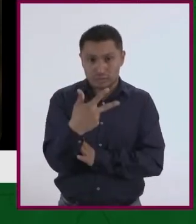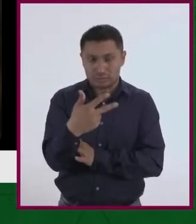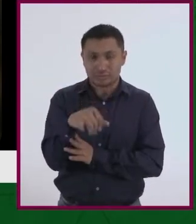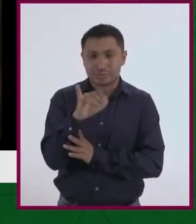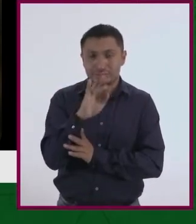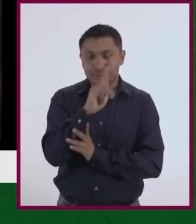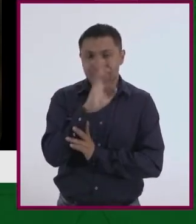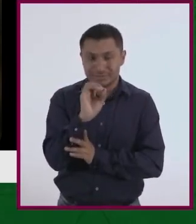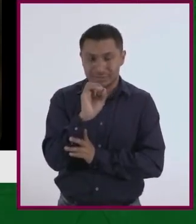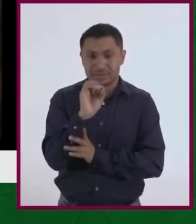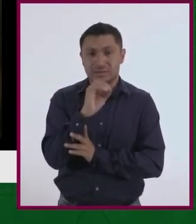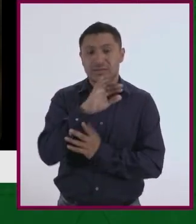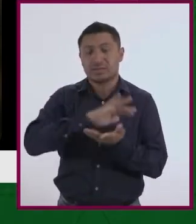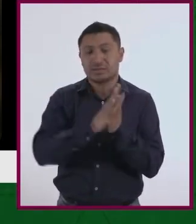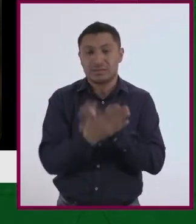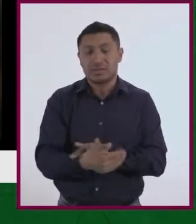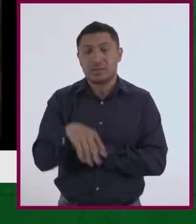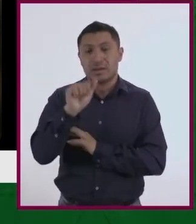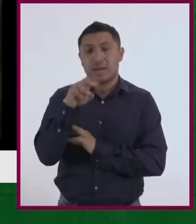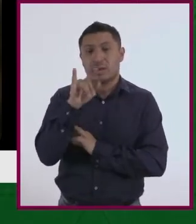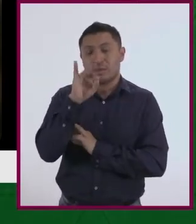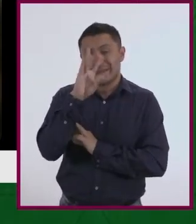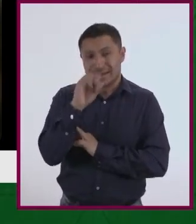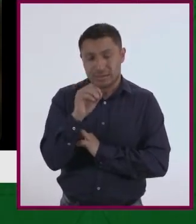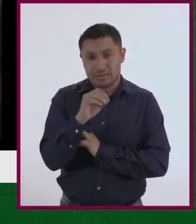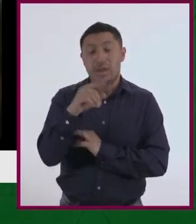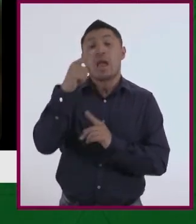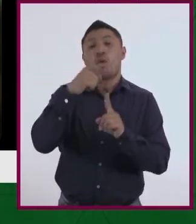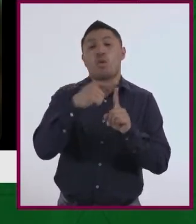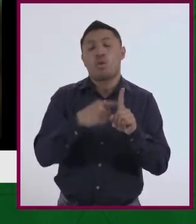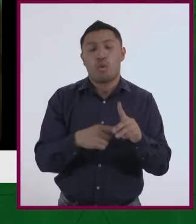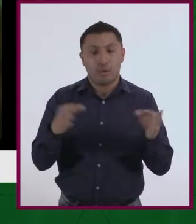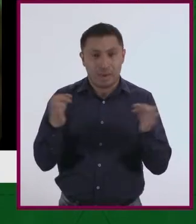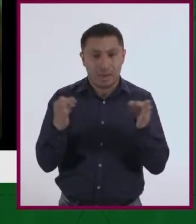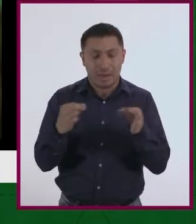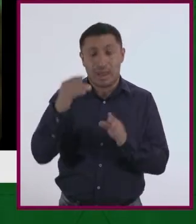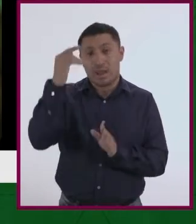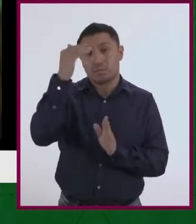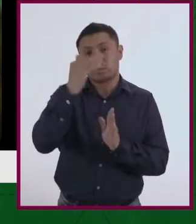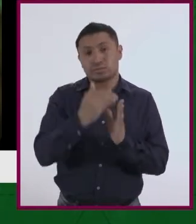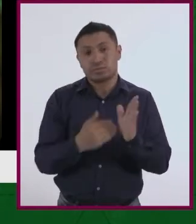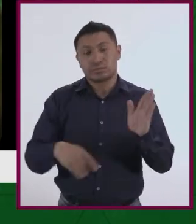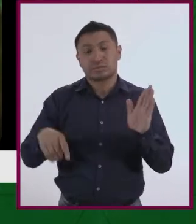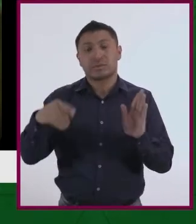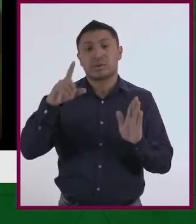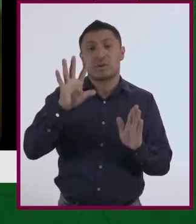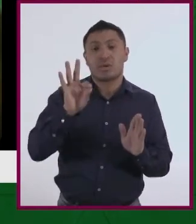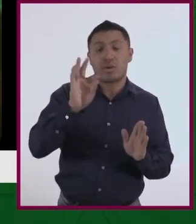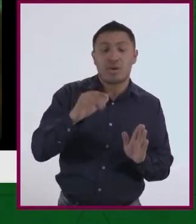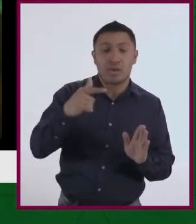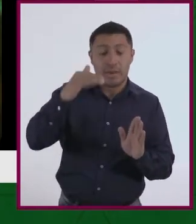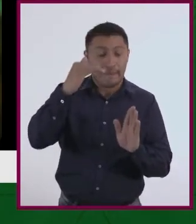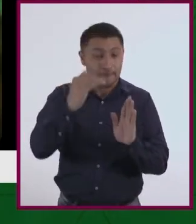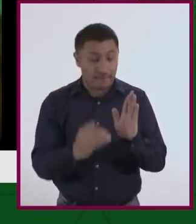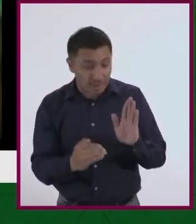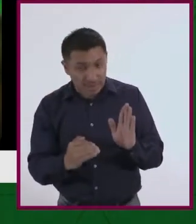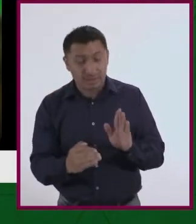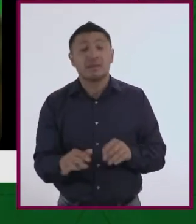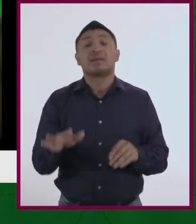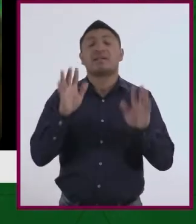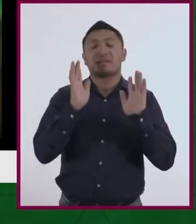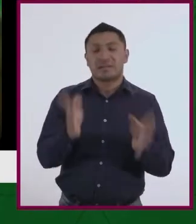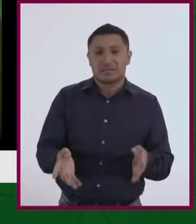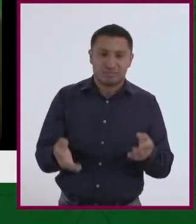en amoníaco. Fase de enfriamiento. La temperatura vuelve a bajar a menos de 40 grados debido a que ya